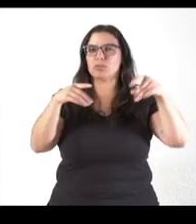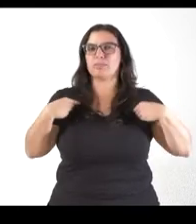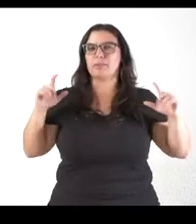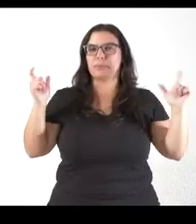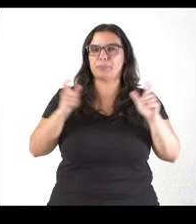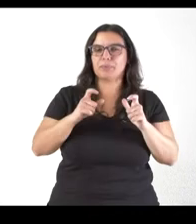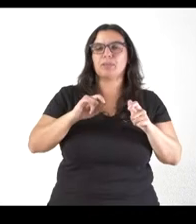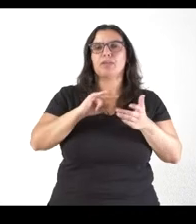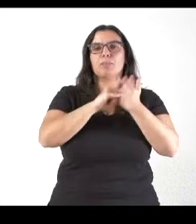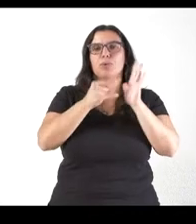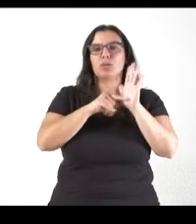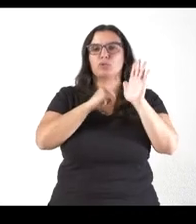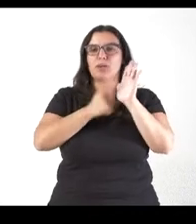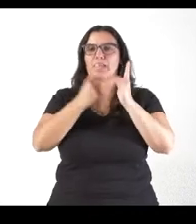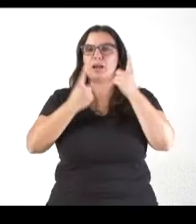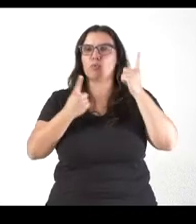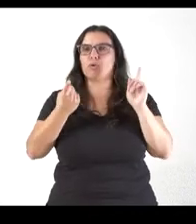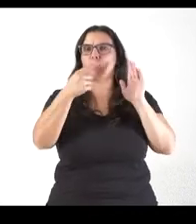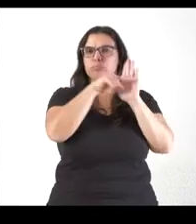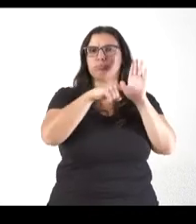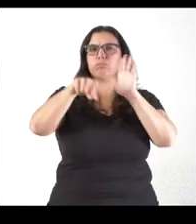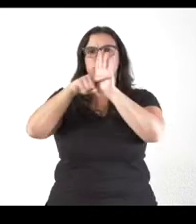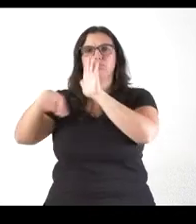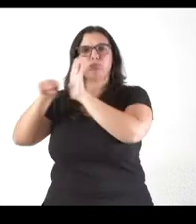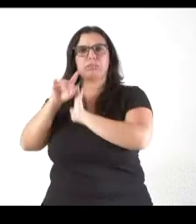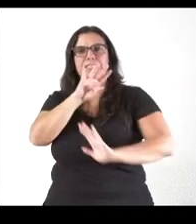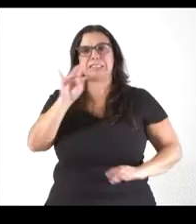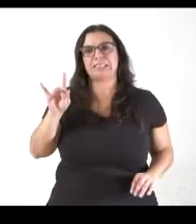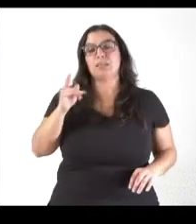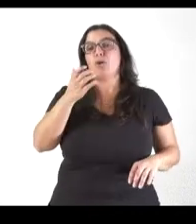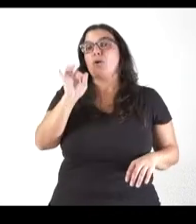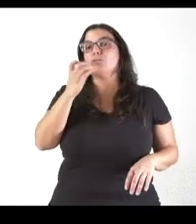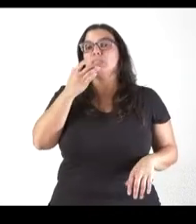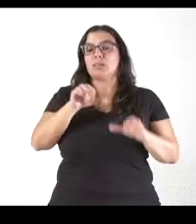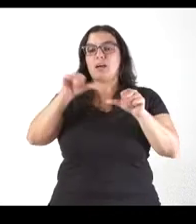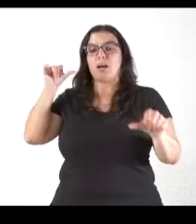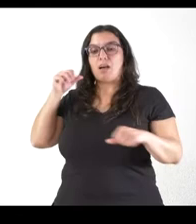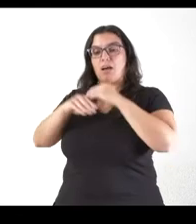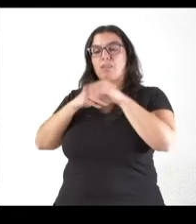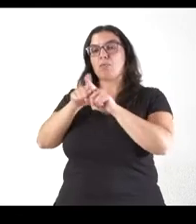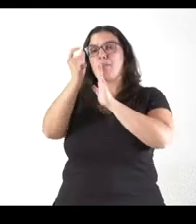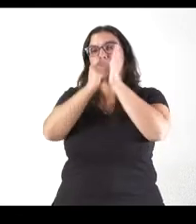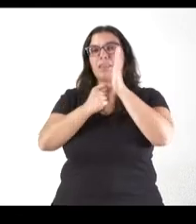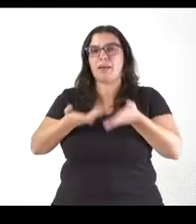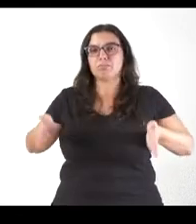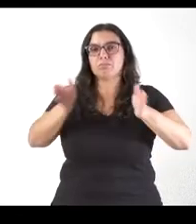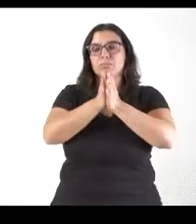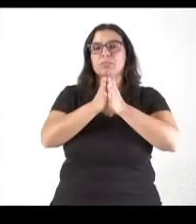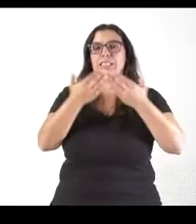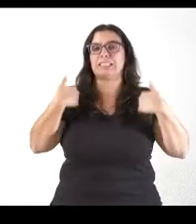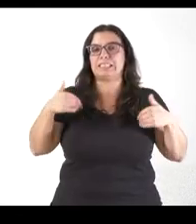algunos proyectos de ley sí que se incluyó Y si será como ocurrían en el pasado un compendio de medidas que ya están